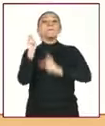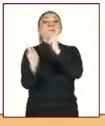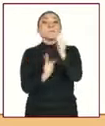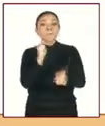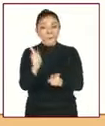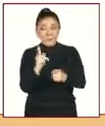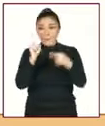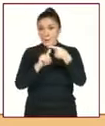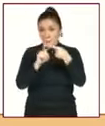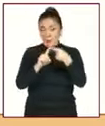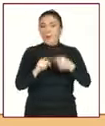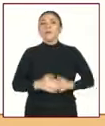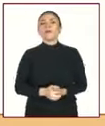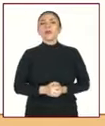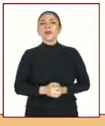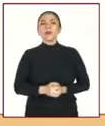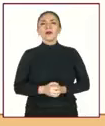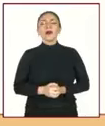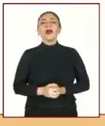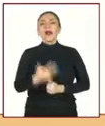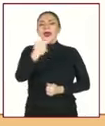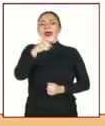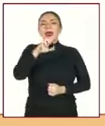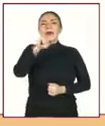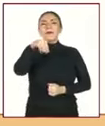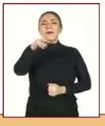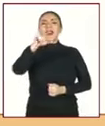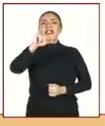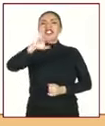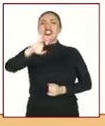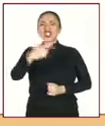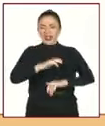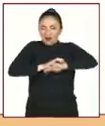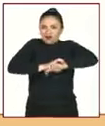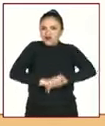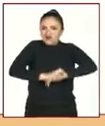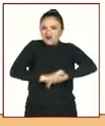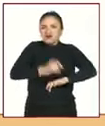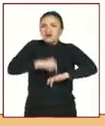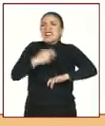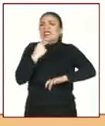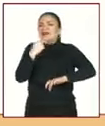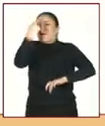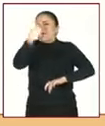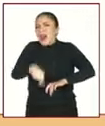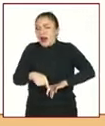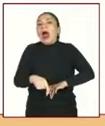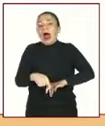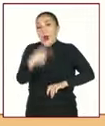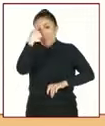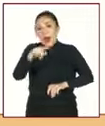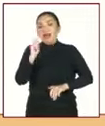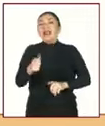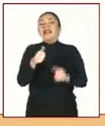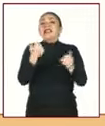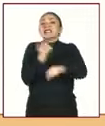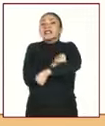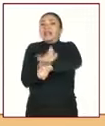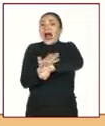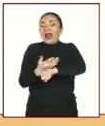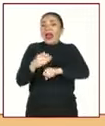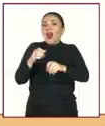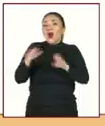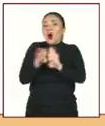1 dice así: la maniobra Heimlich se utiliza para, inciso A, detener hemorragias externas, inciso